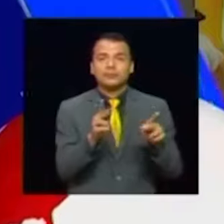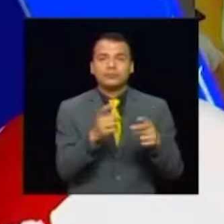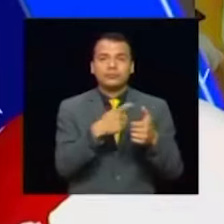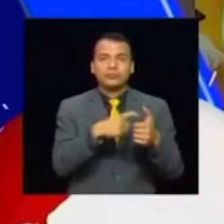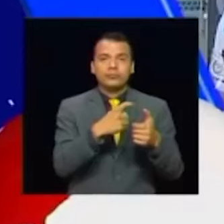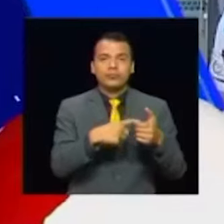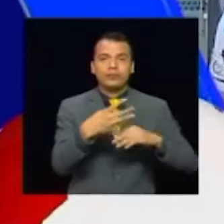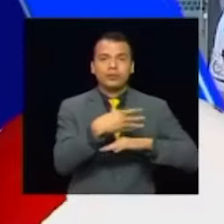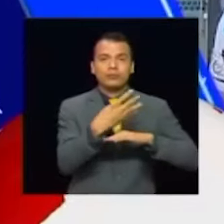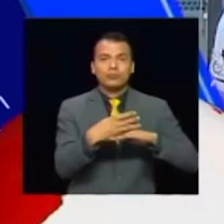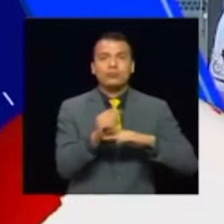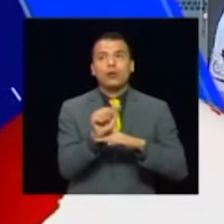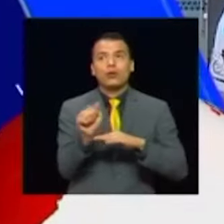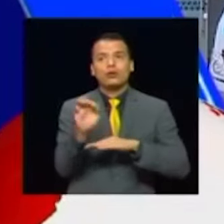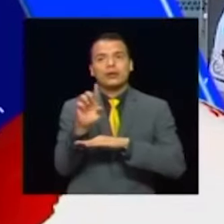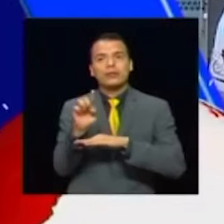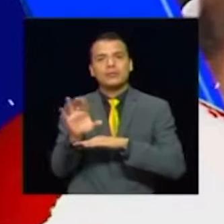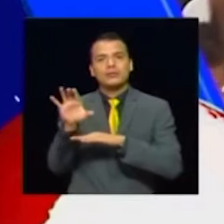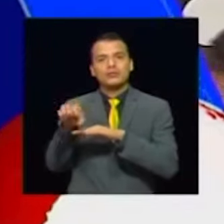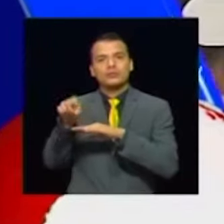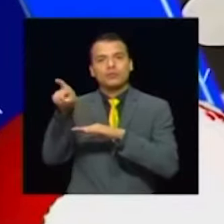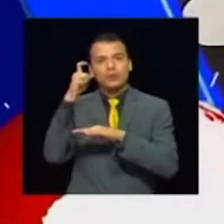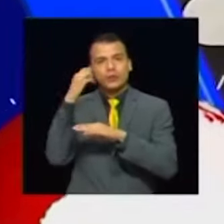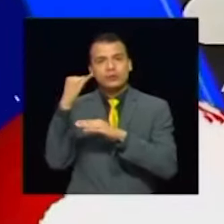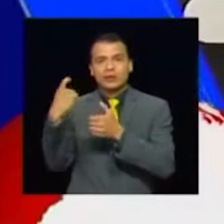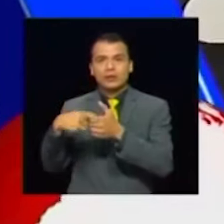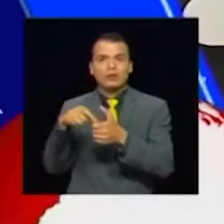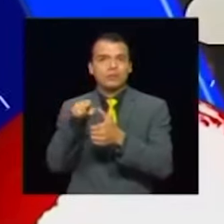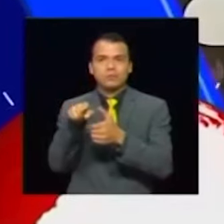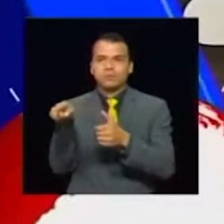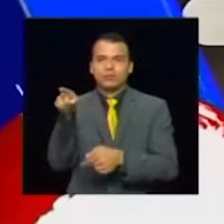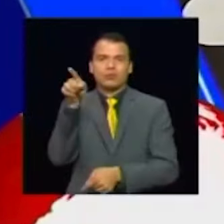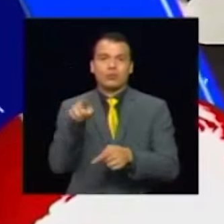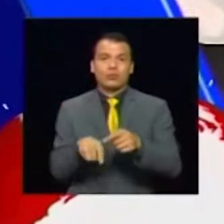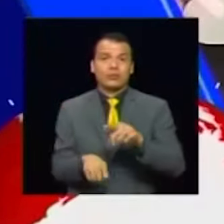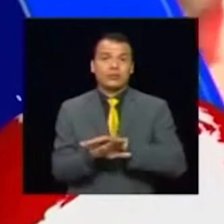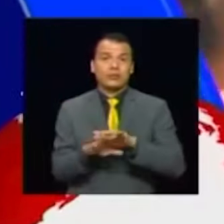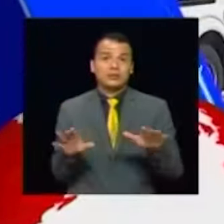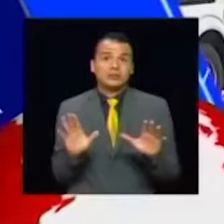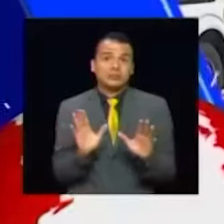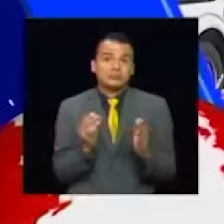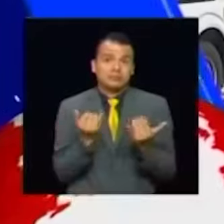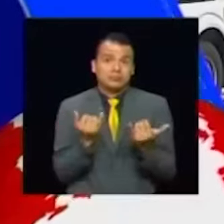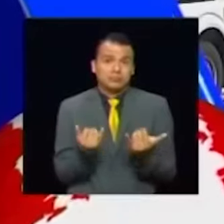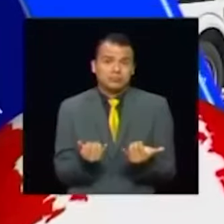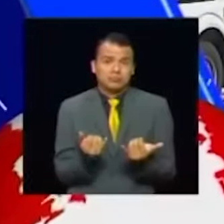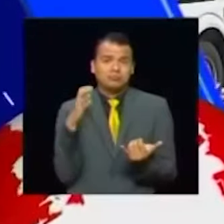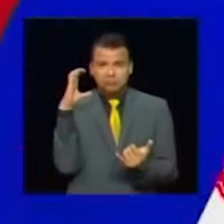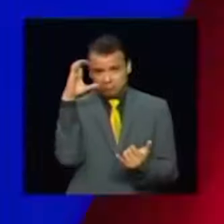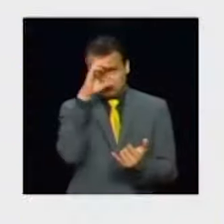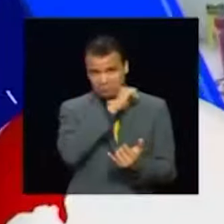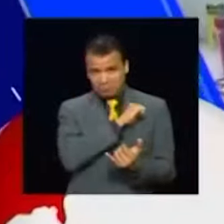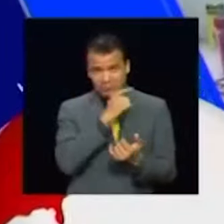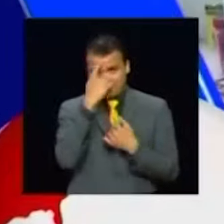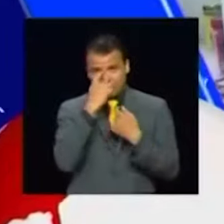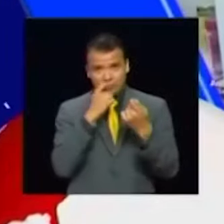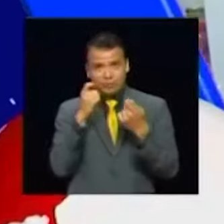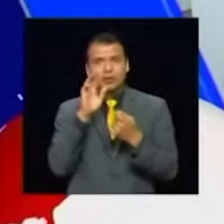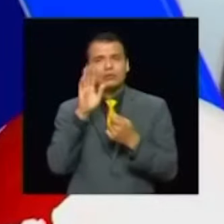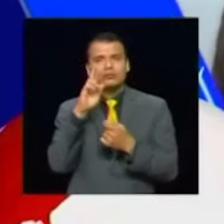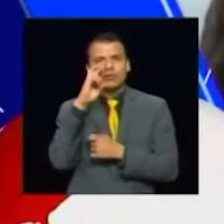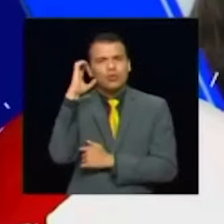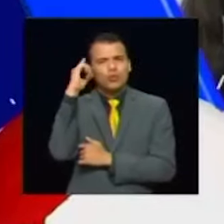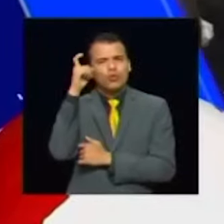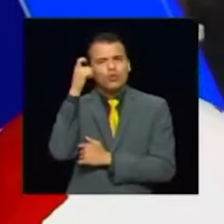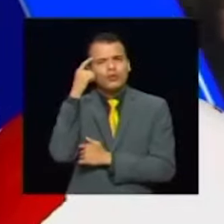entidades en el país advierte que el modelo de salud que busca el gobierno nacional es que el Estado atienda a los pacientes como se hizo en el pasado. La Contraloría